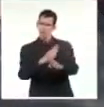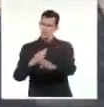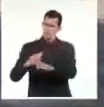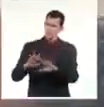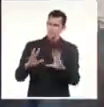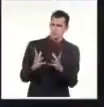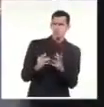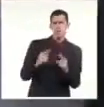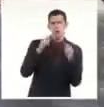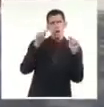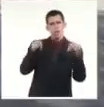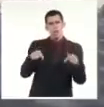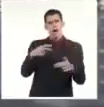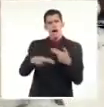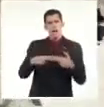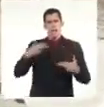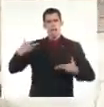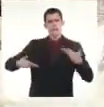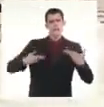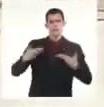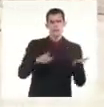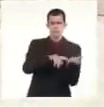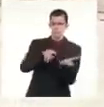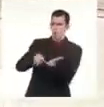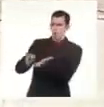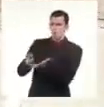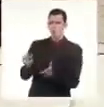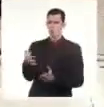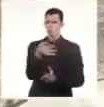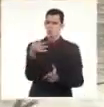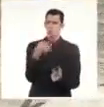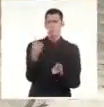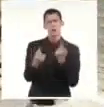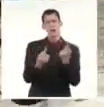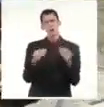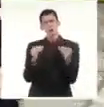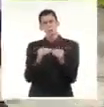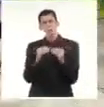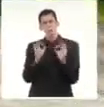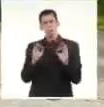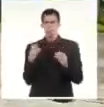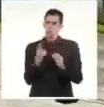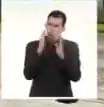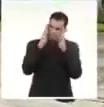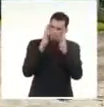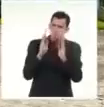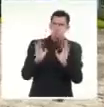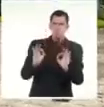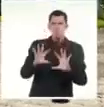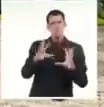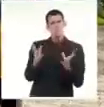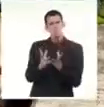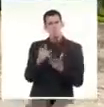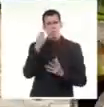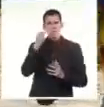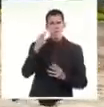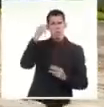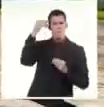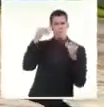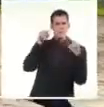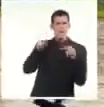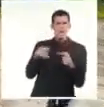en las diferentes provincias, municipios, que requiere también de mucha atención, que requiere de mucho diagnóstico, de